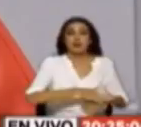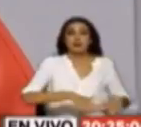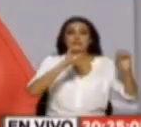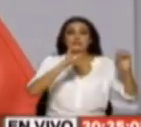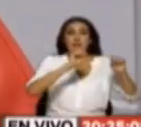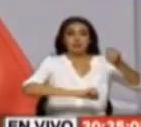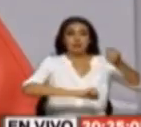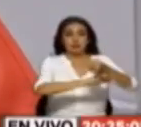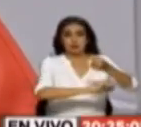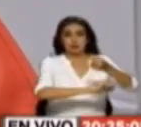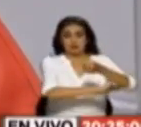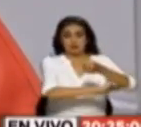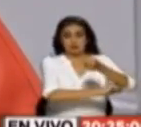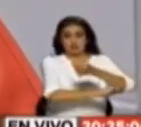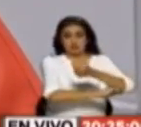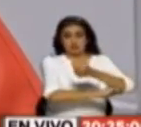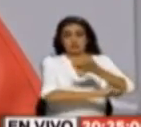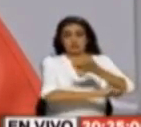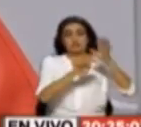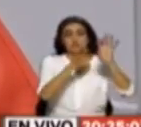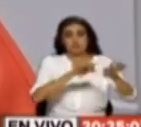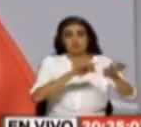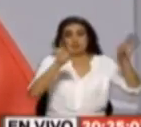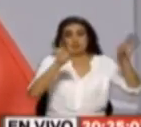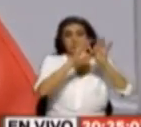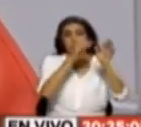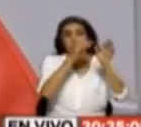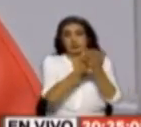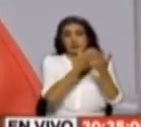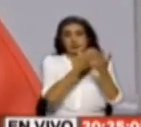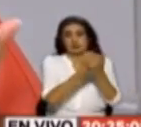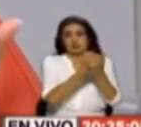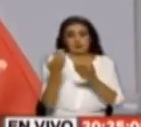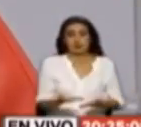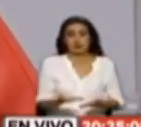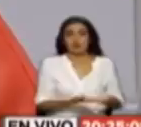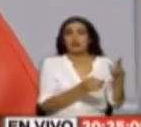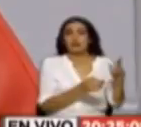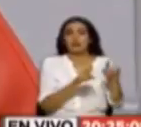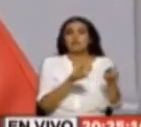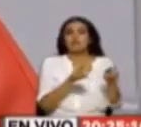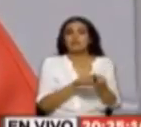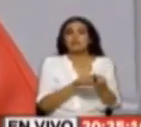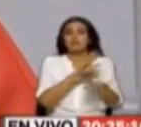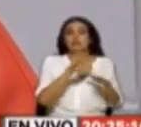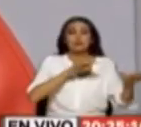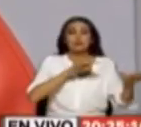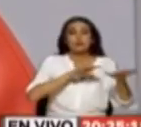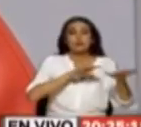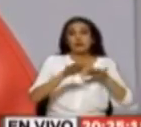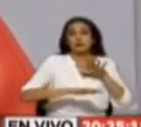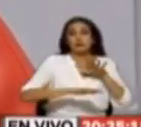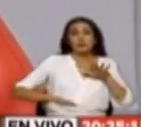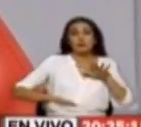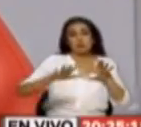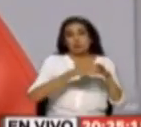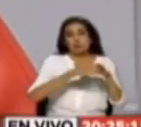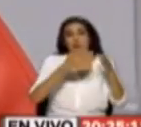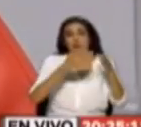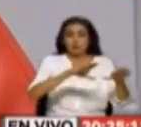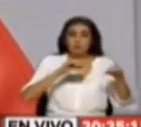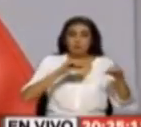al fortalecimiento de este importante sector de la economía. Empezamos como una de las principales acciones del comité que presido